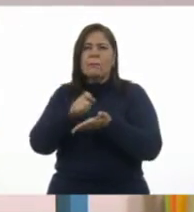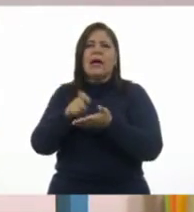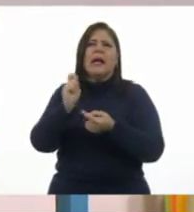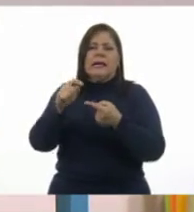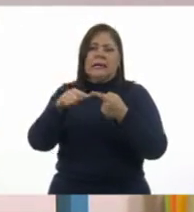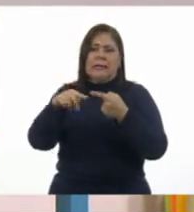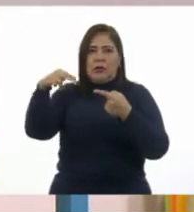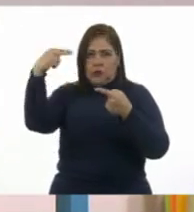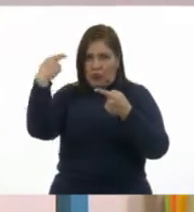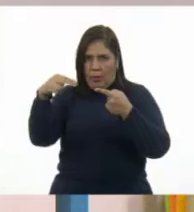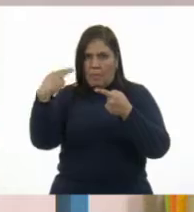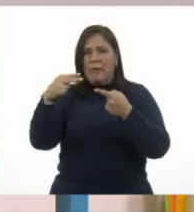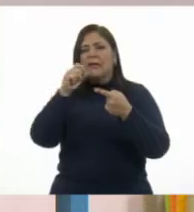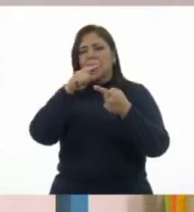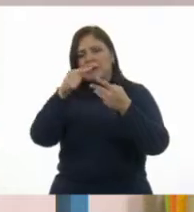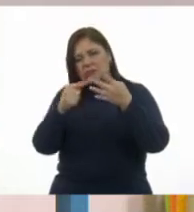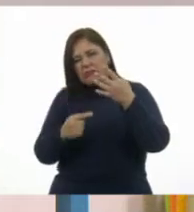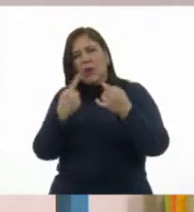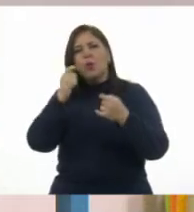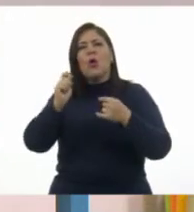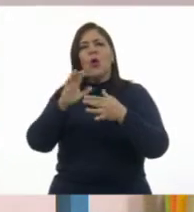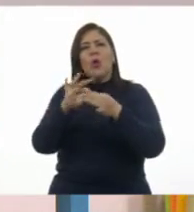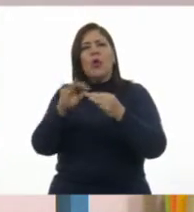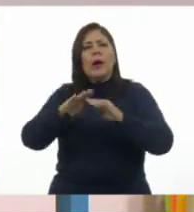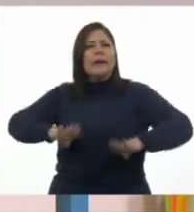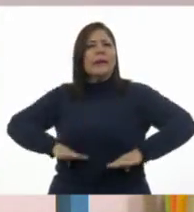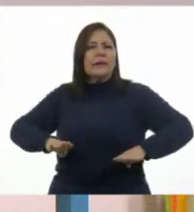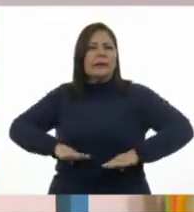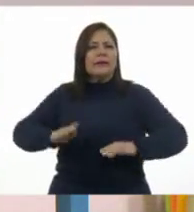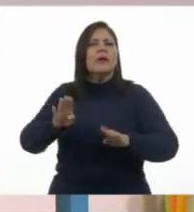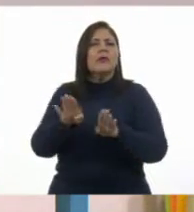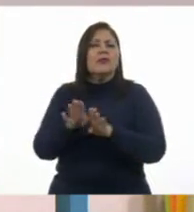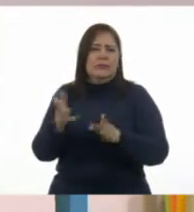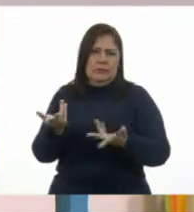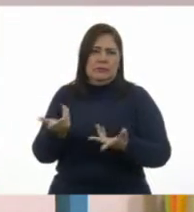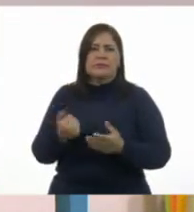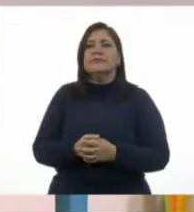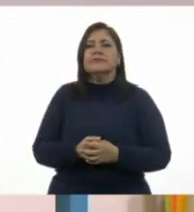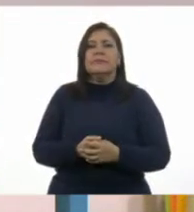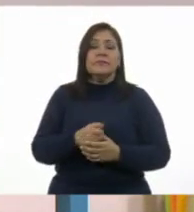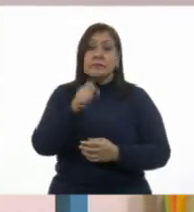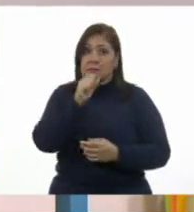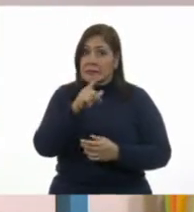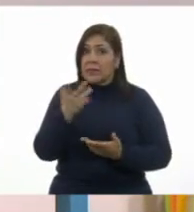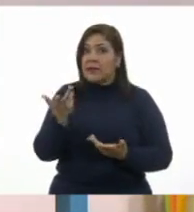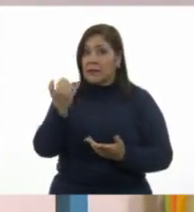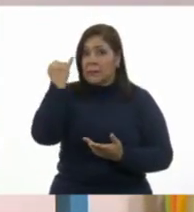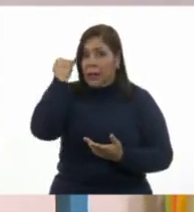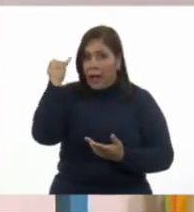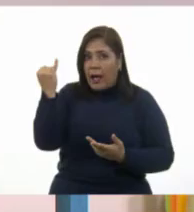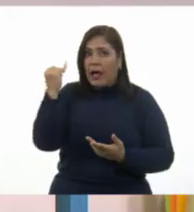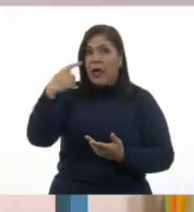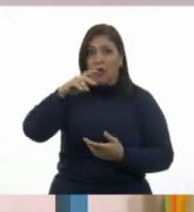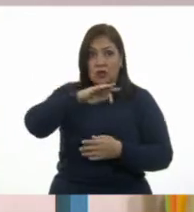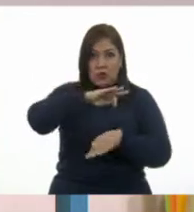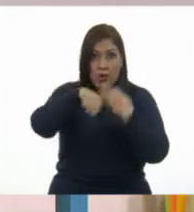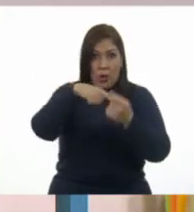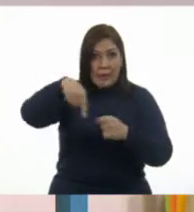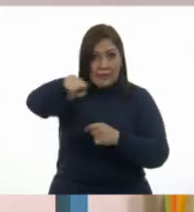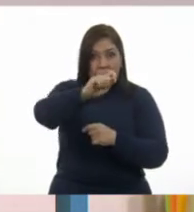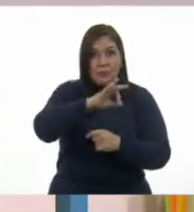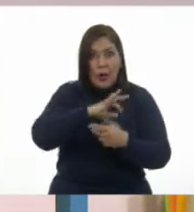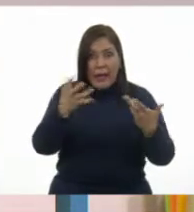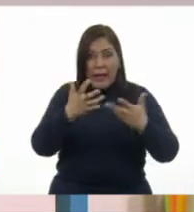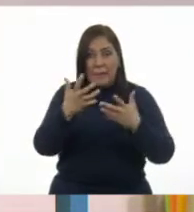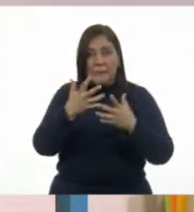se llama y cómo es. Y qué impresionante sería que todos hicieran su trabajo como